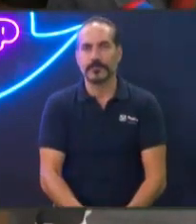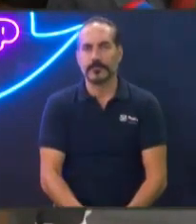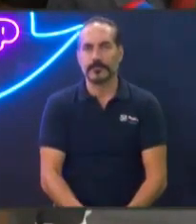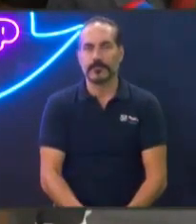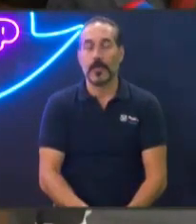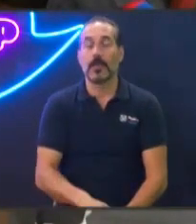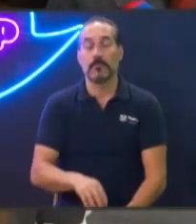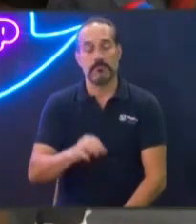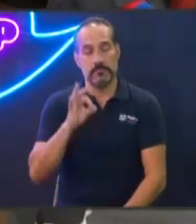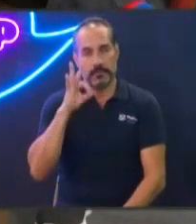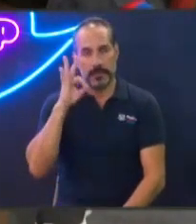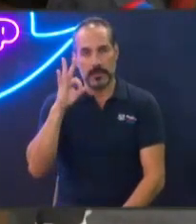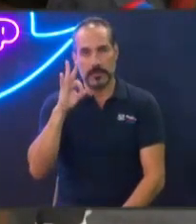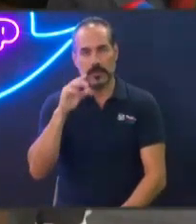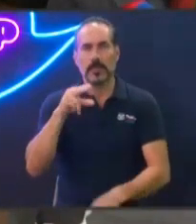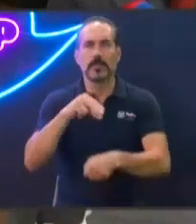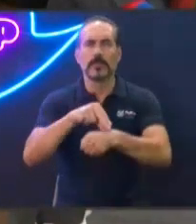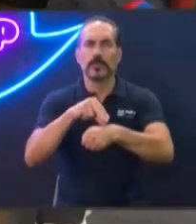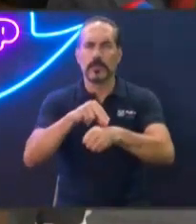muy bien doctor Miguel